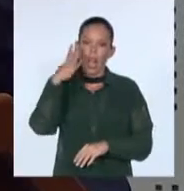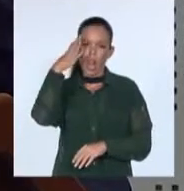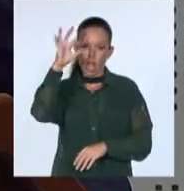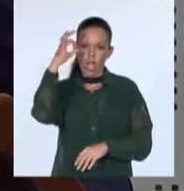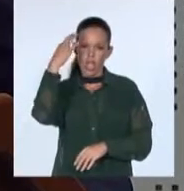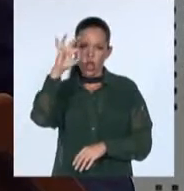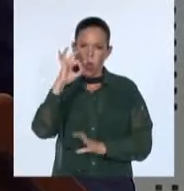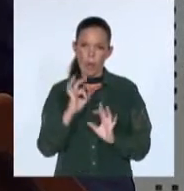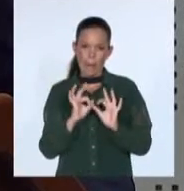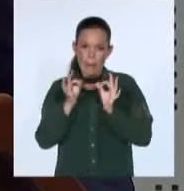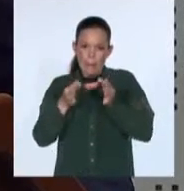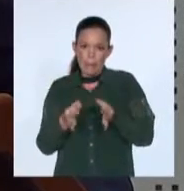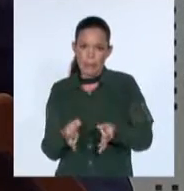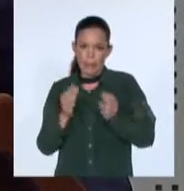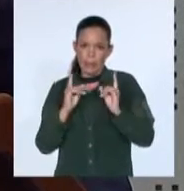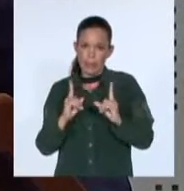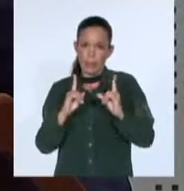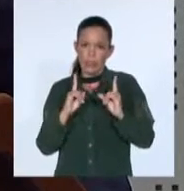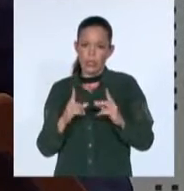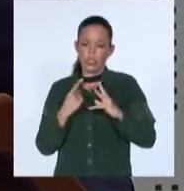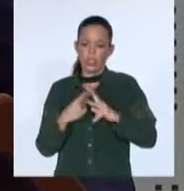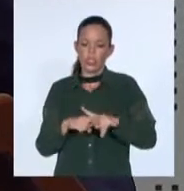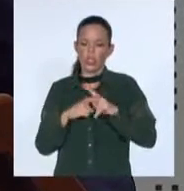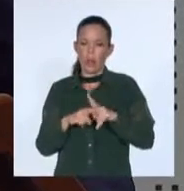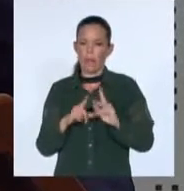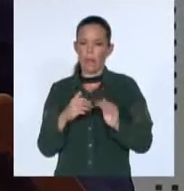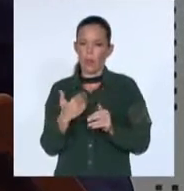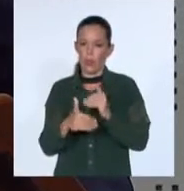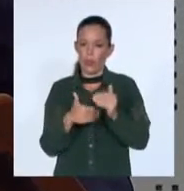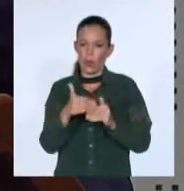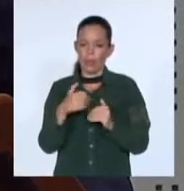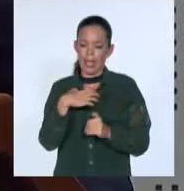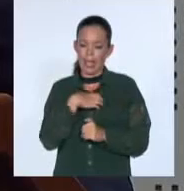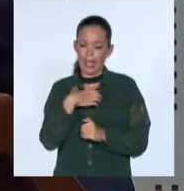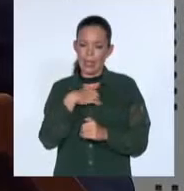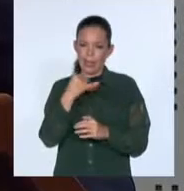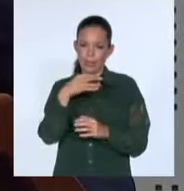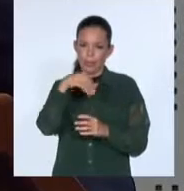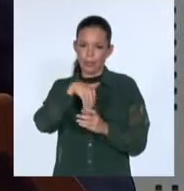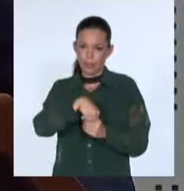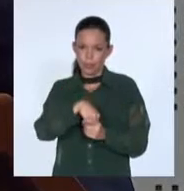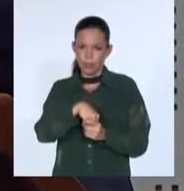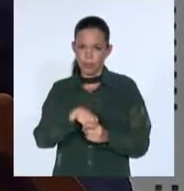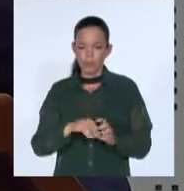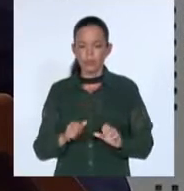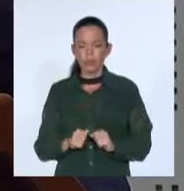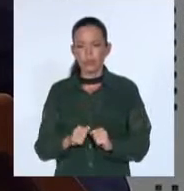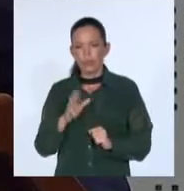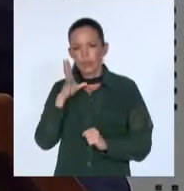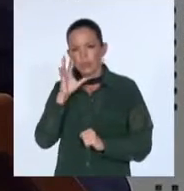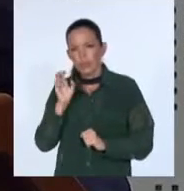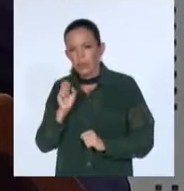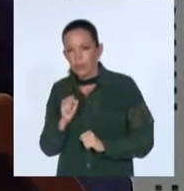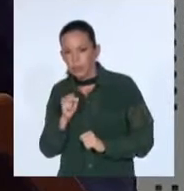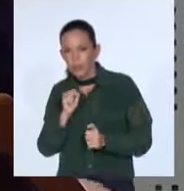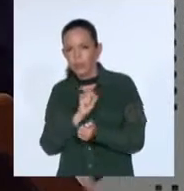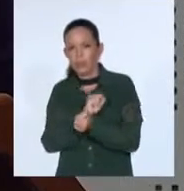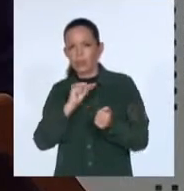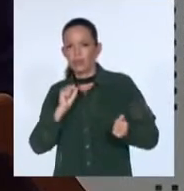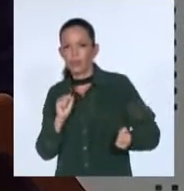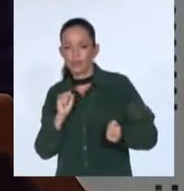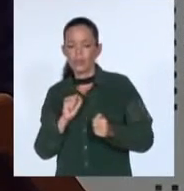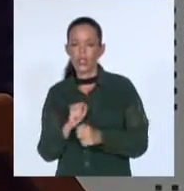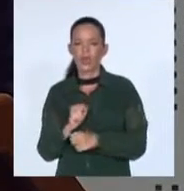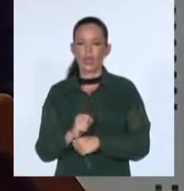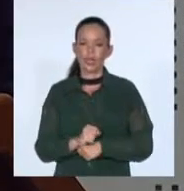multilateralismo, los problemas que tenemos, que no son otros que ver quebrada nuestra soberanía territorial